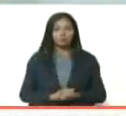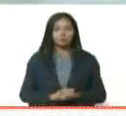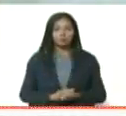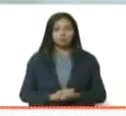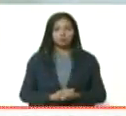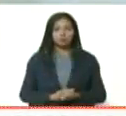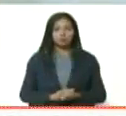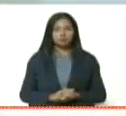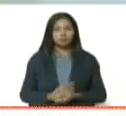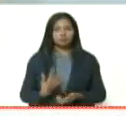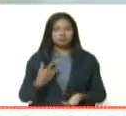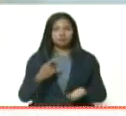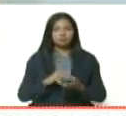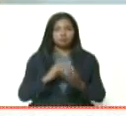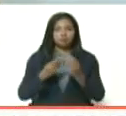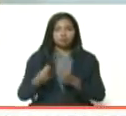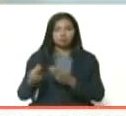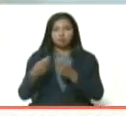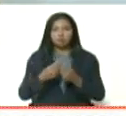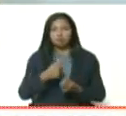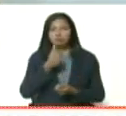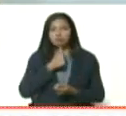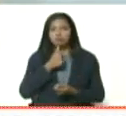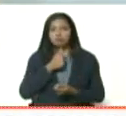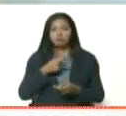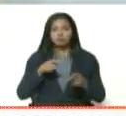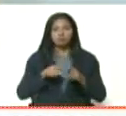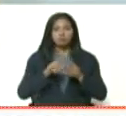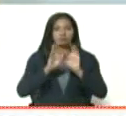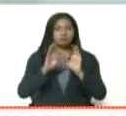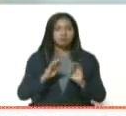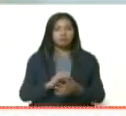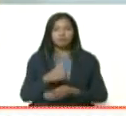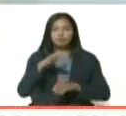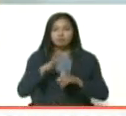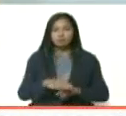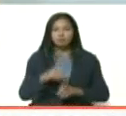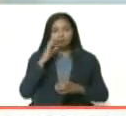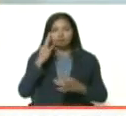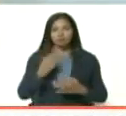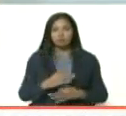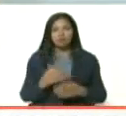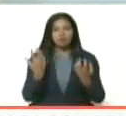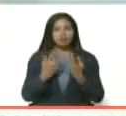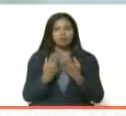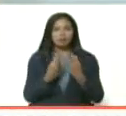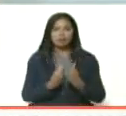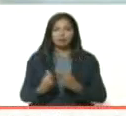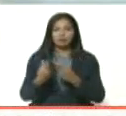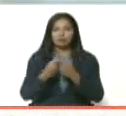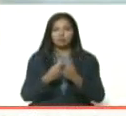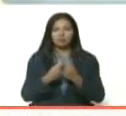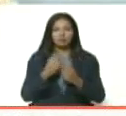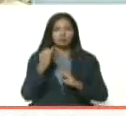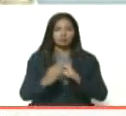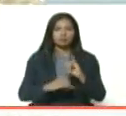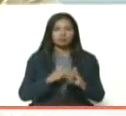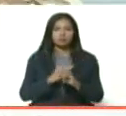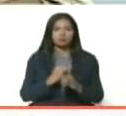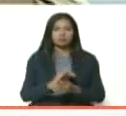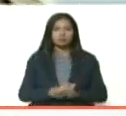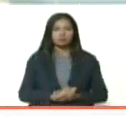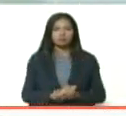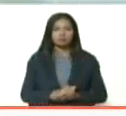Mientras salimos de esta economía de resistencia, mientras vencemos definitivamente la guerra económica nacional e internacional,